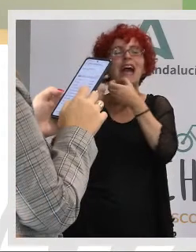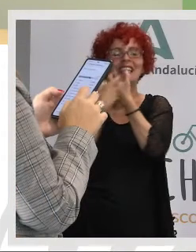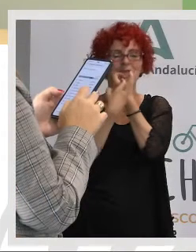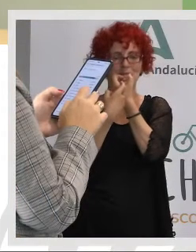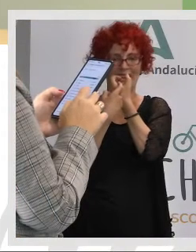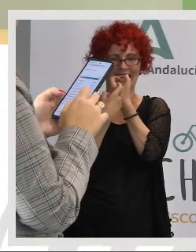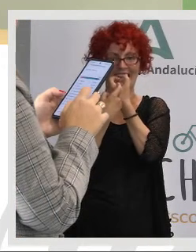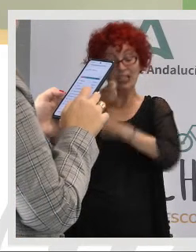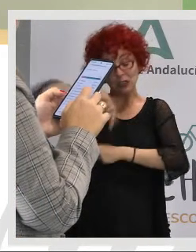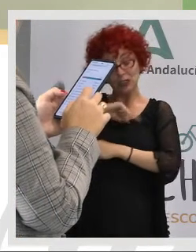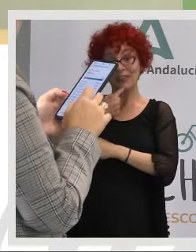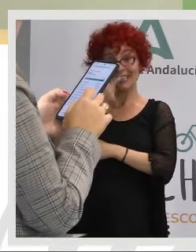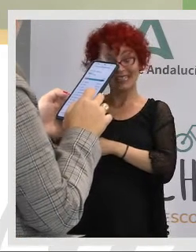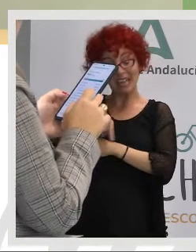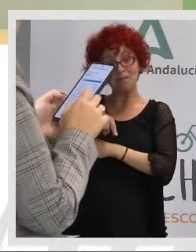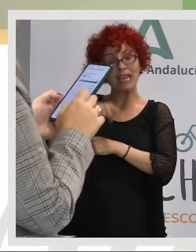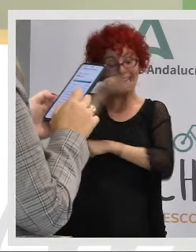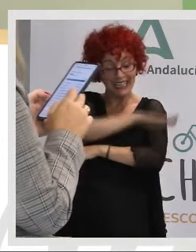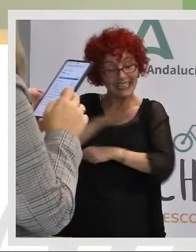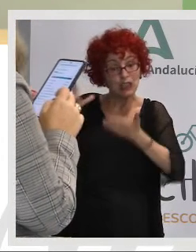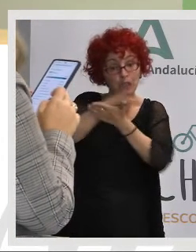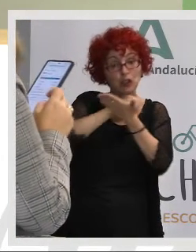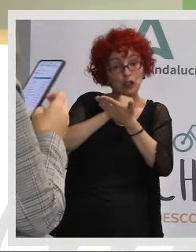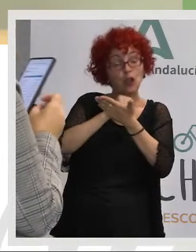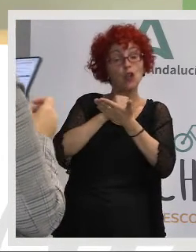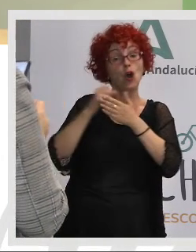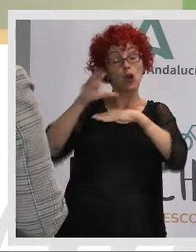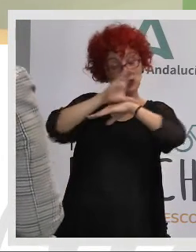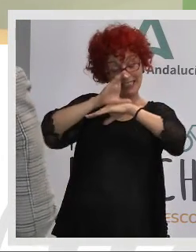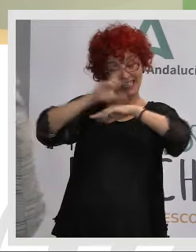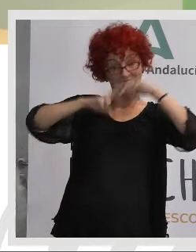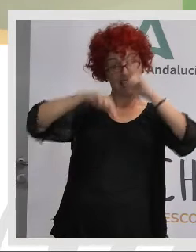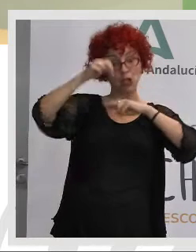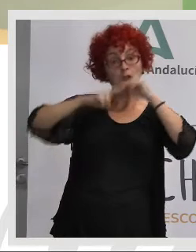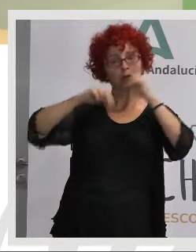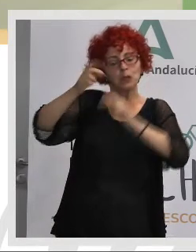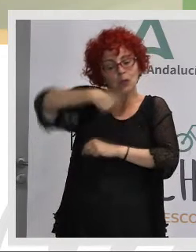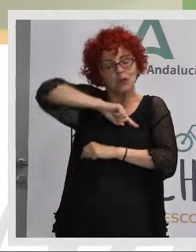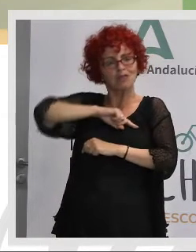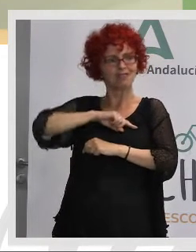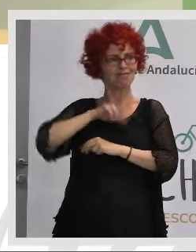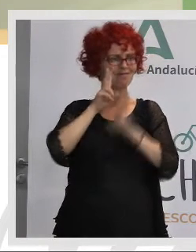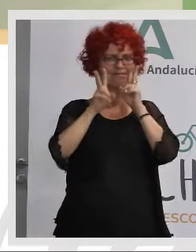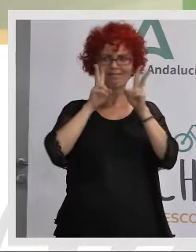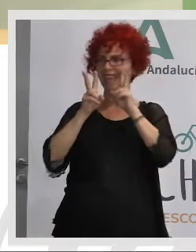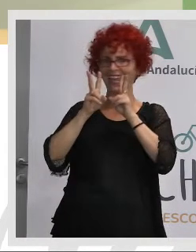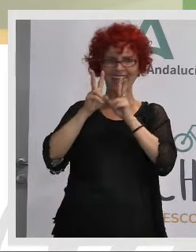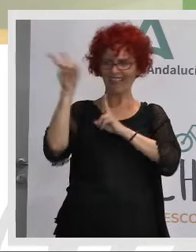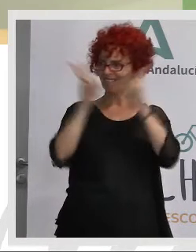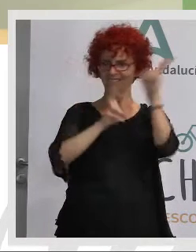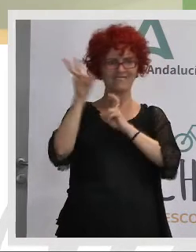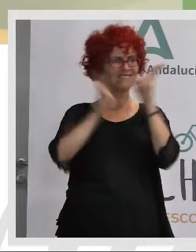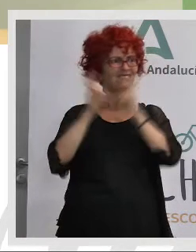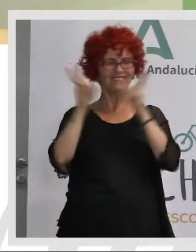bienvenida a los más pequeños. Esta es la Consejería de Fomento de la Junta de Andalucía y nos encanta por recibir visitas. Os damos la